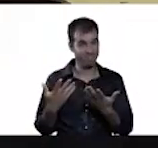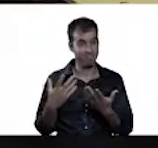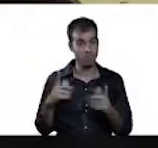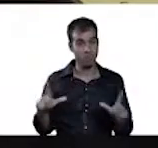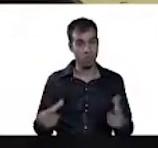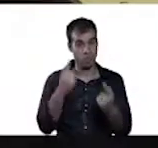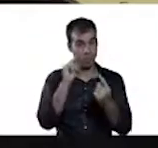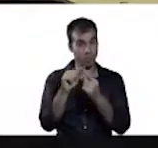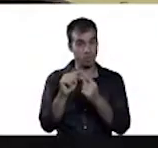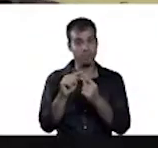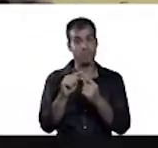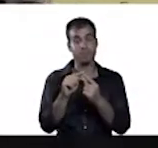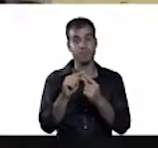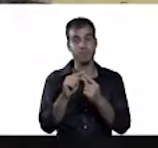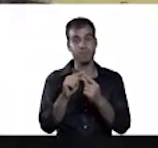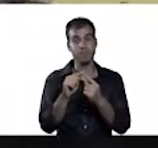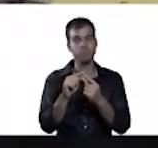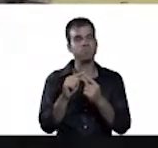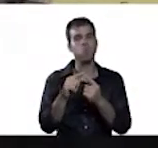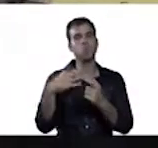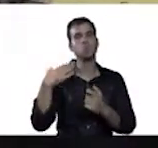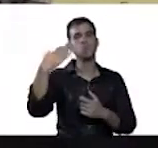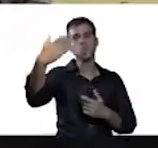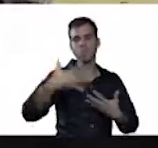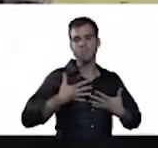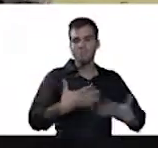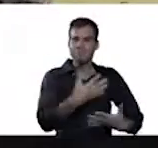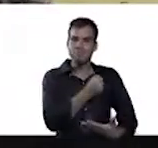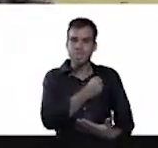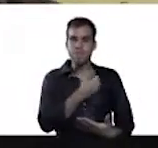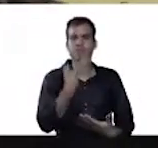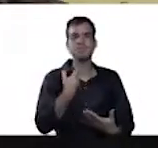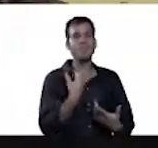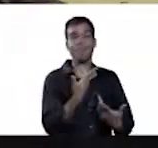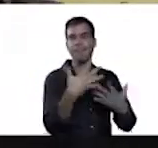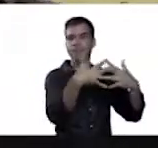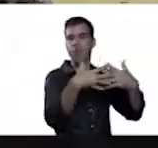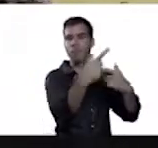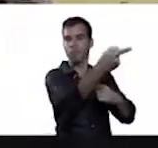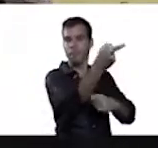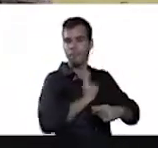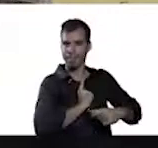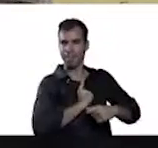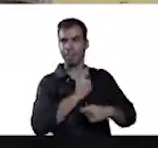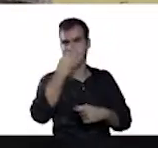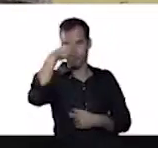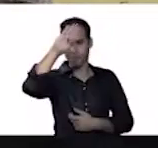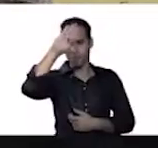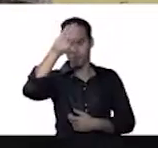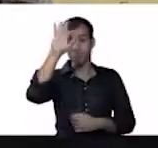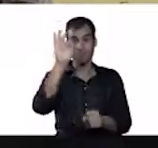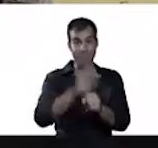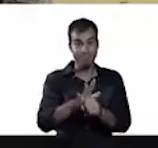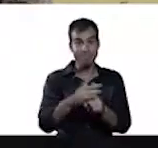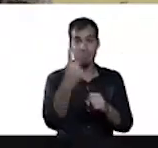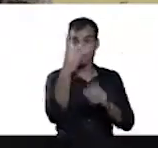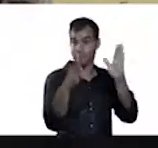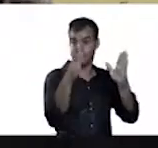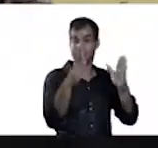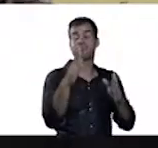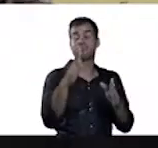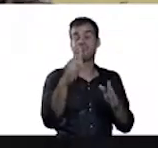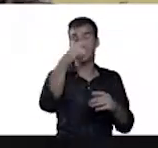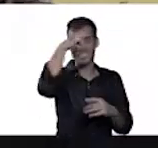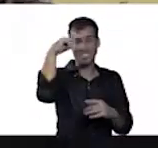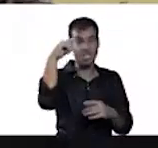tercer contenido para cumplimentar ese objetivo es el de las aspiraciones expansionistas de los Estados Unidos hacia Cuba en la